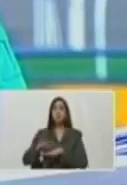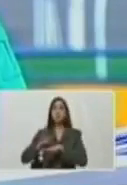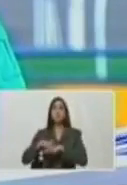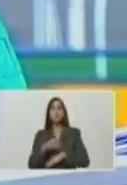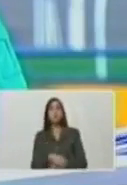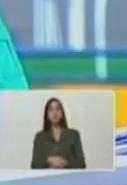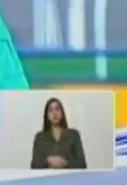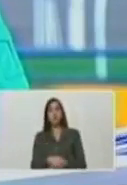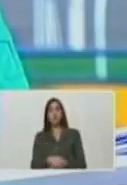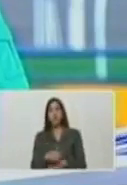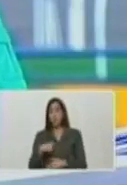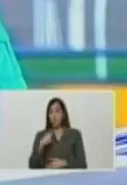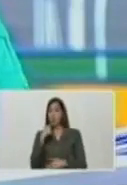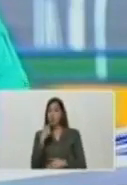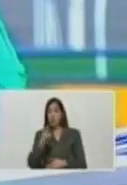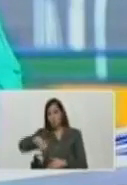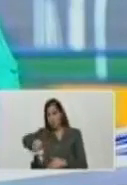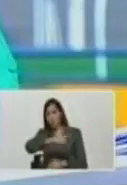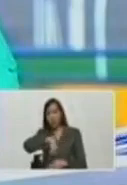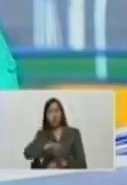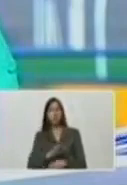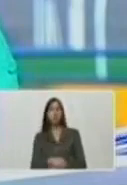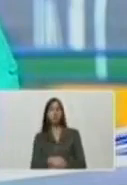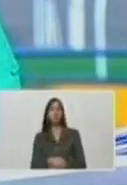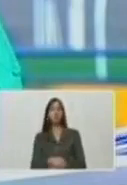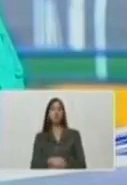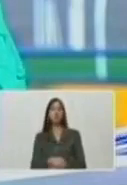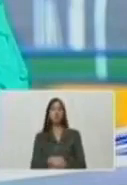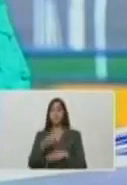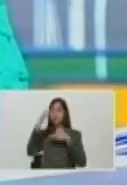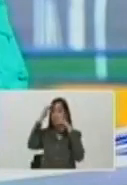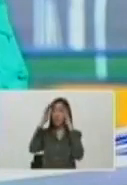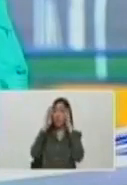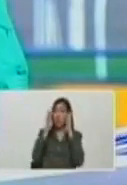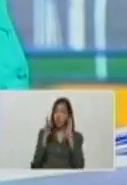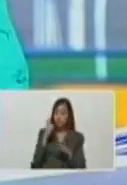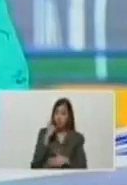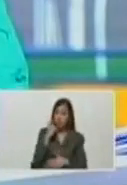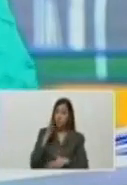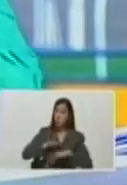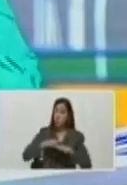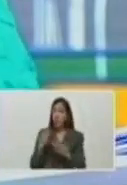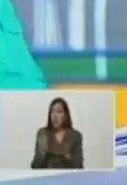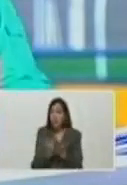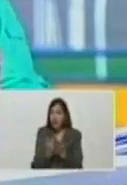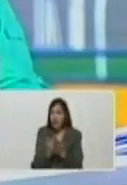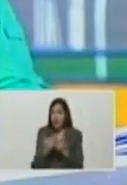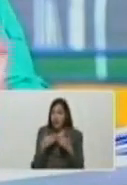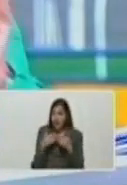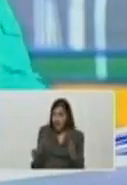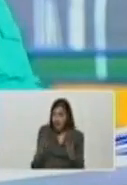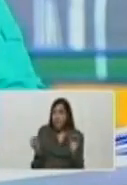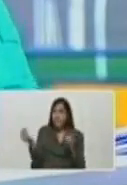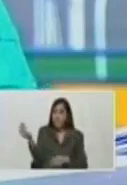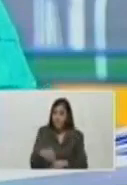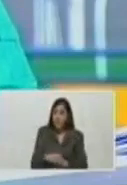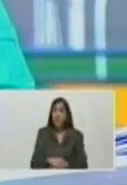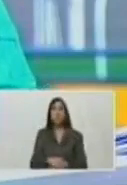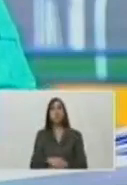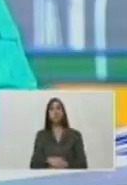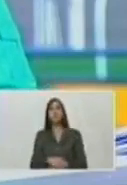Por eso es que les digo, ojo avisor. Ahora que están las clases, más ojo avisor. Los